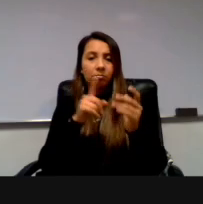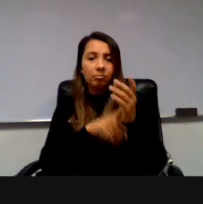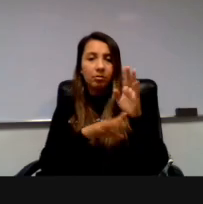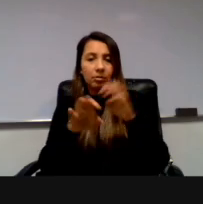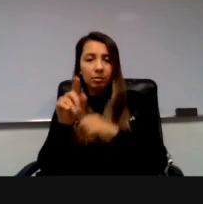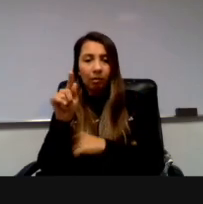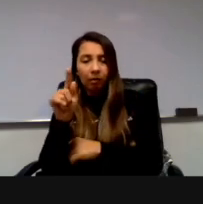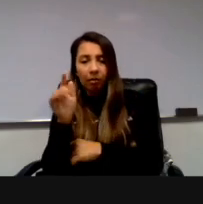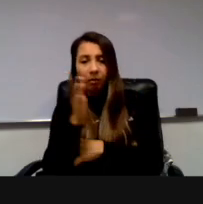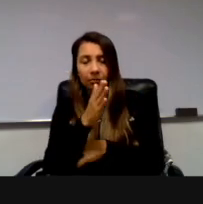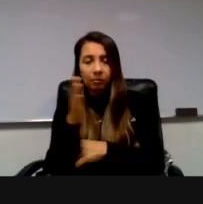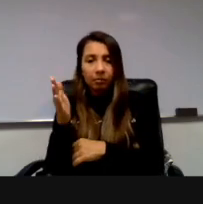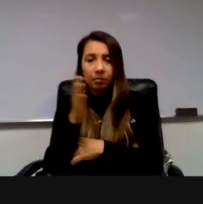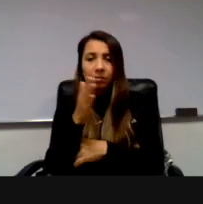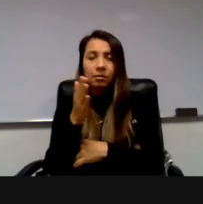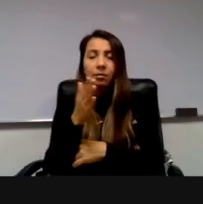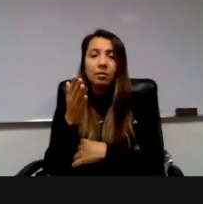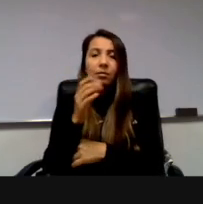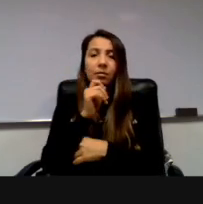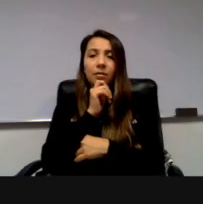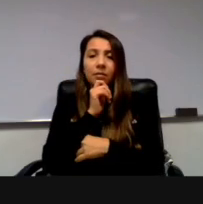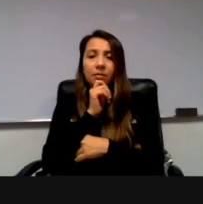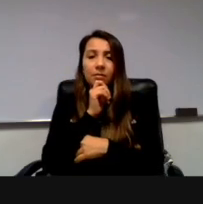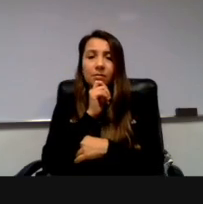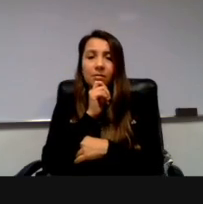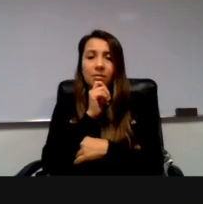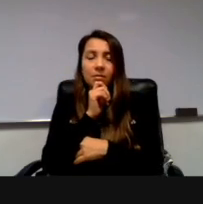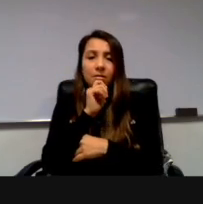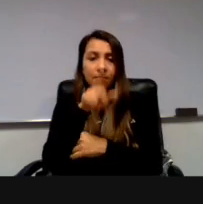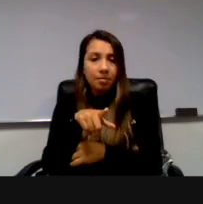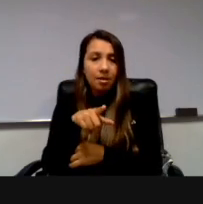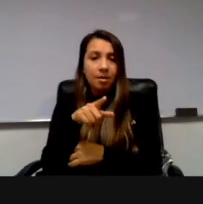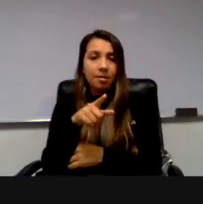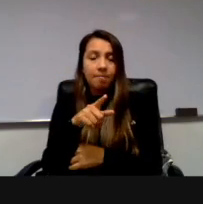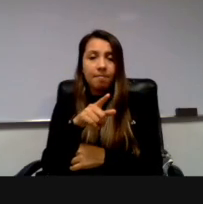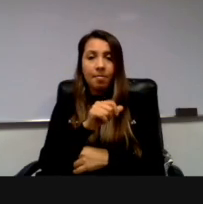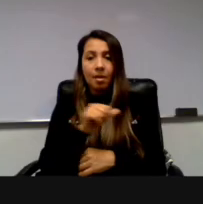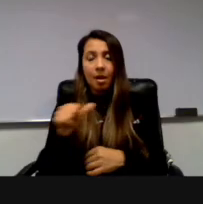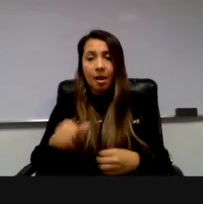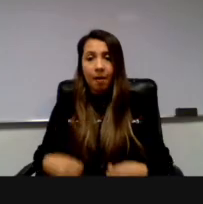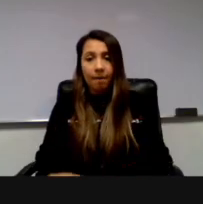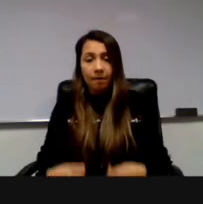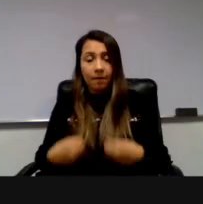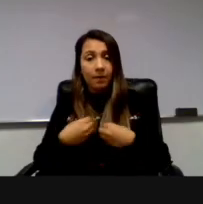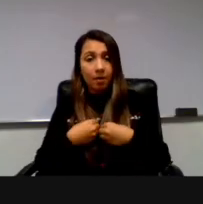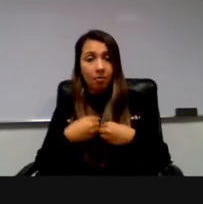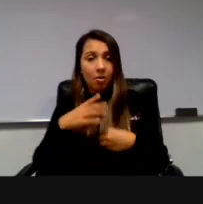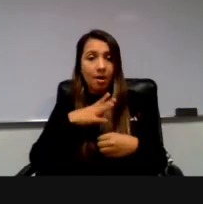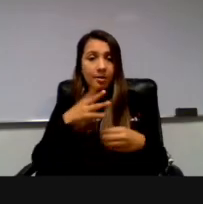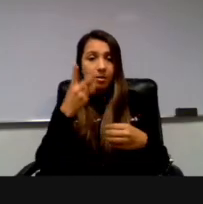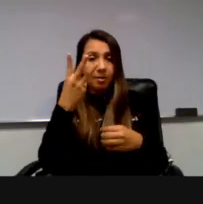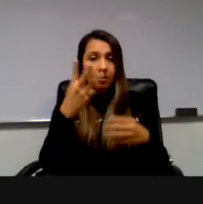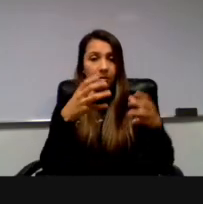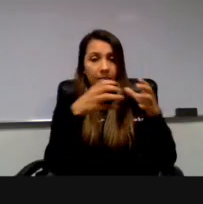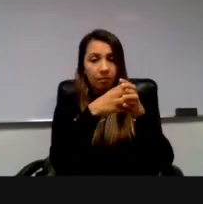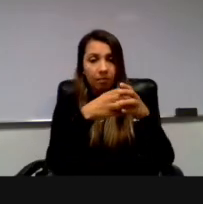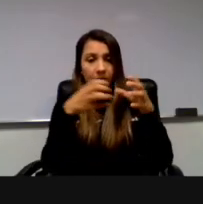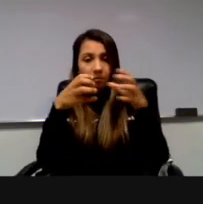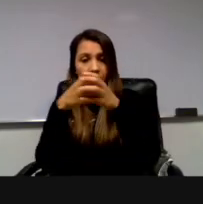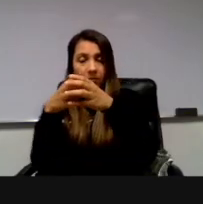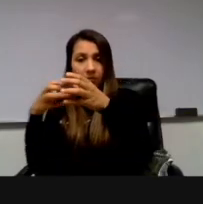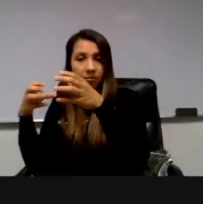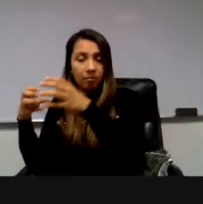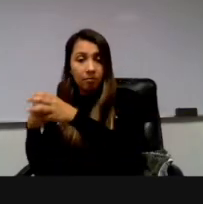también esta visión de que los seres vivos en realidad nos dividimos en 3 grandes grupos, ¿no? En 3